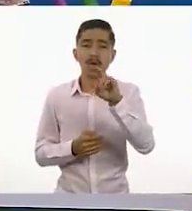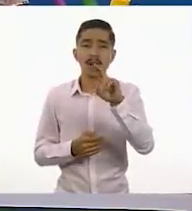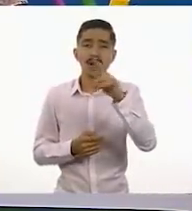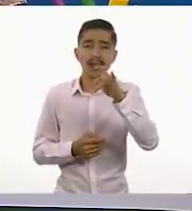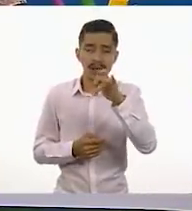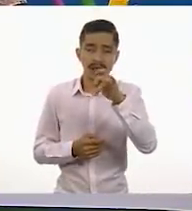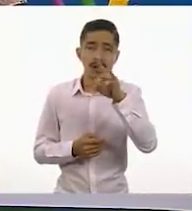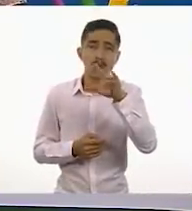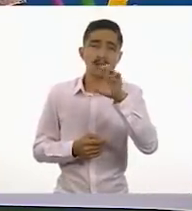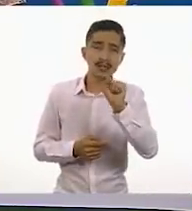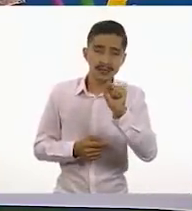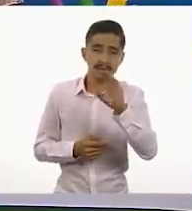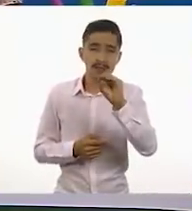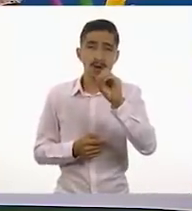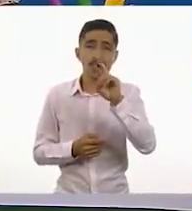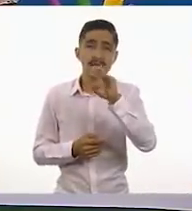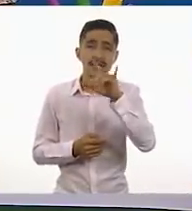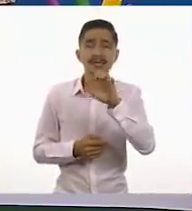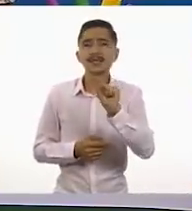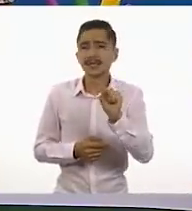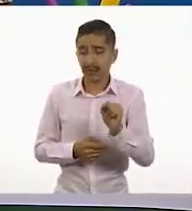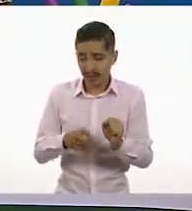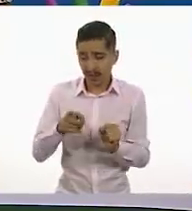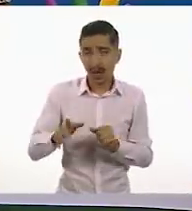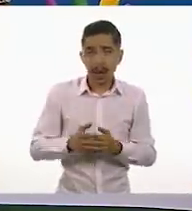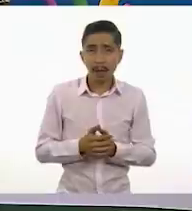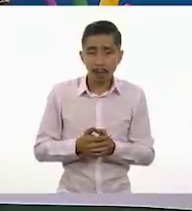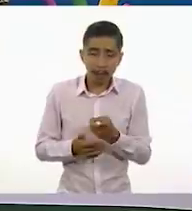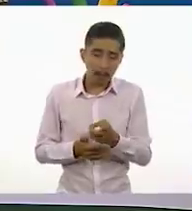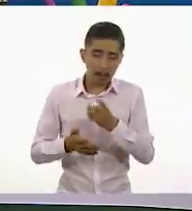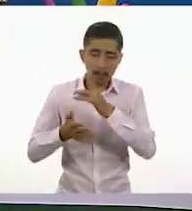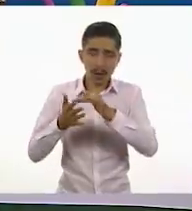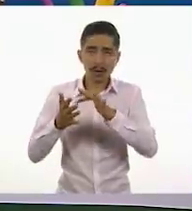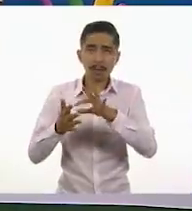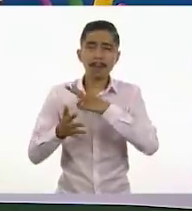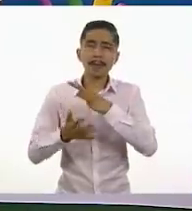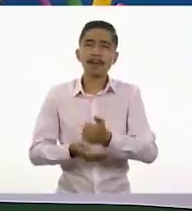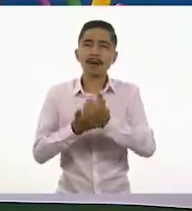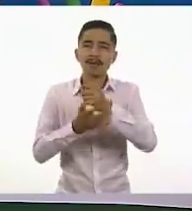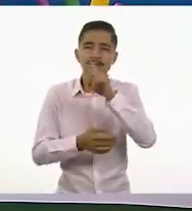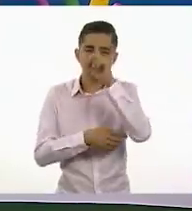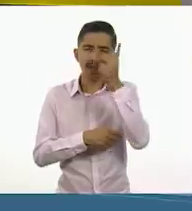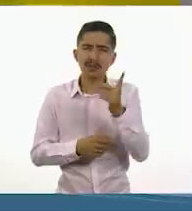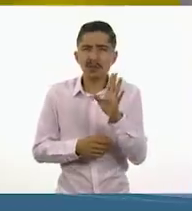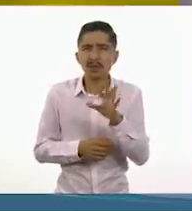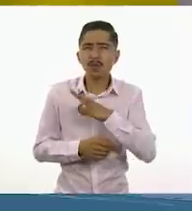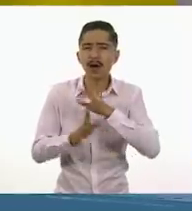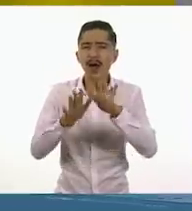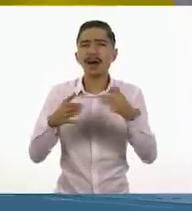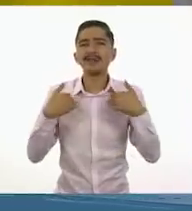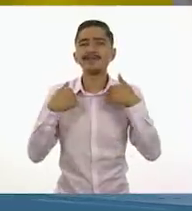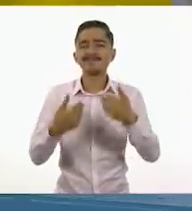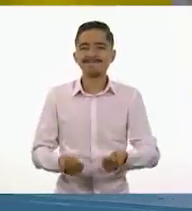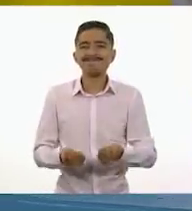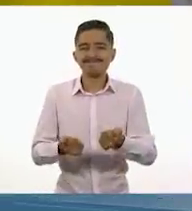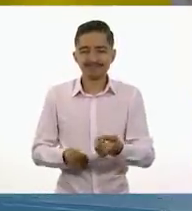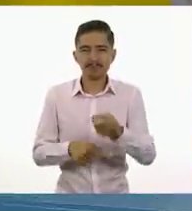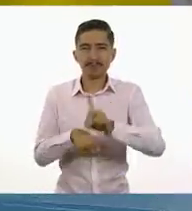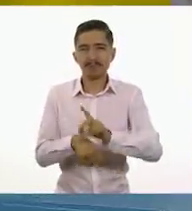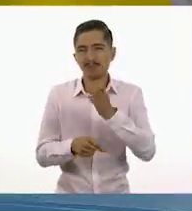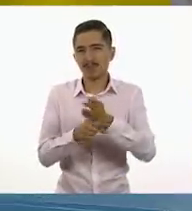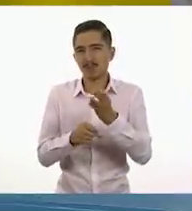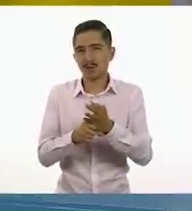lo mencionamos. Y este texto pues, nos va a apoyar un poquito para poder entender parte de lo que vamos a ver el día